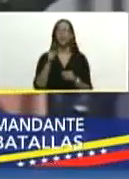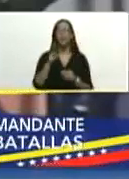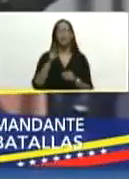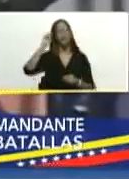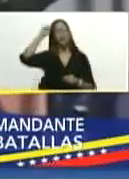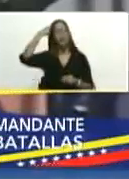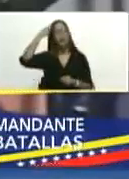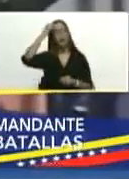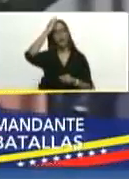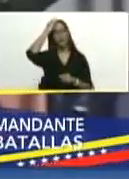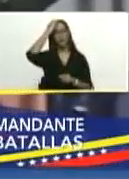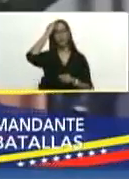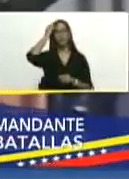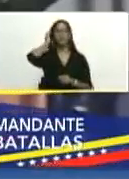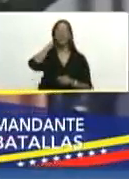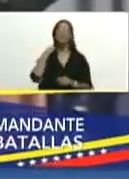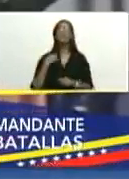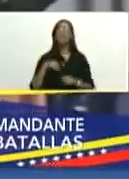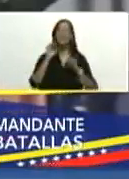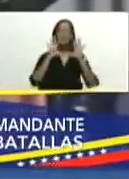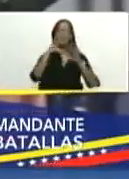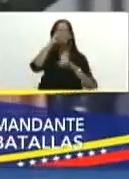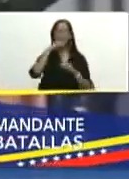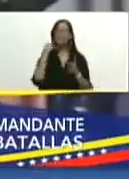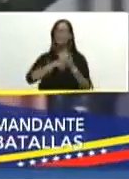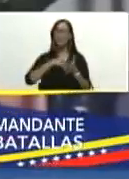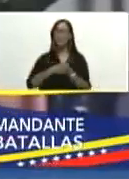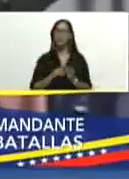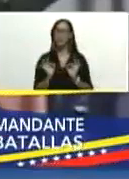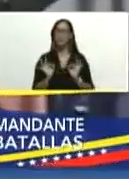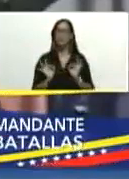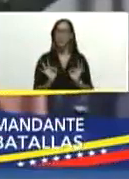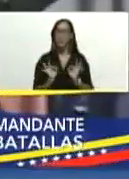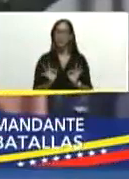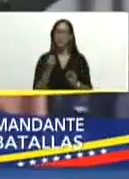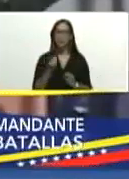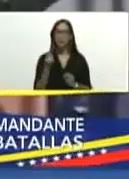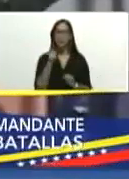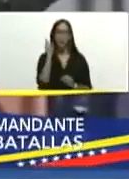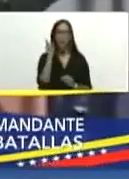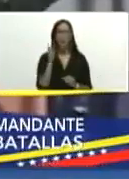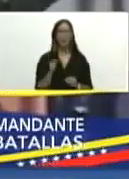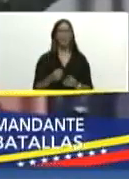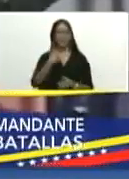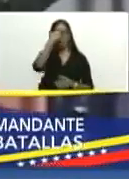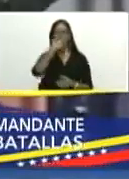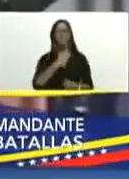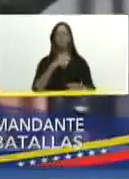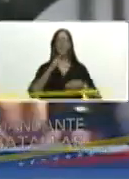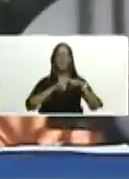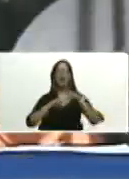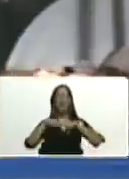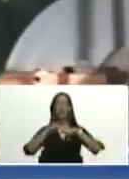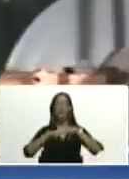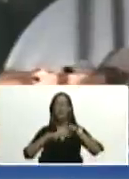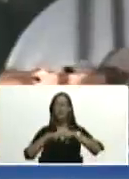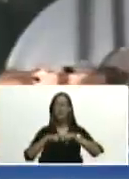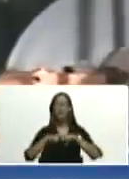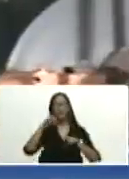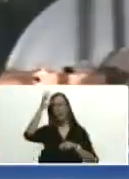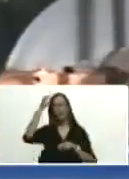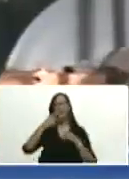recuerdos de estos diez años de batalla y sobre todo él como protagonista de la construcción de los consejos